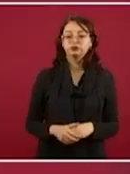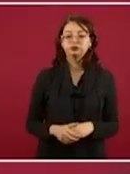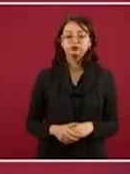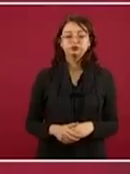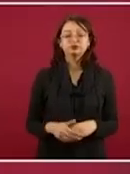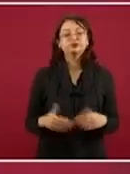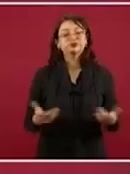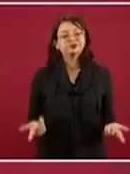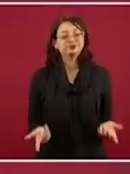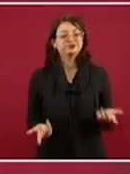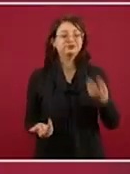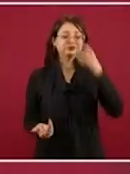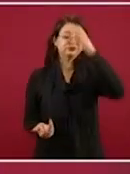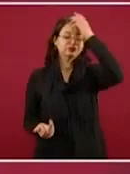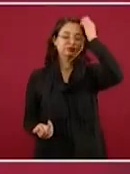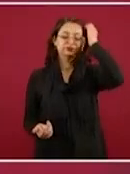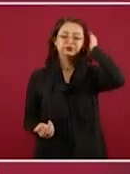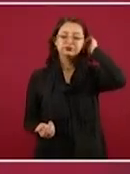La verdad que ahí